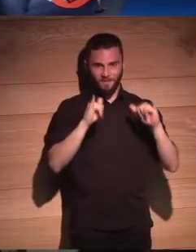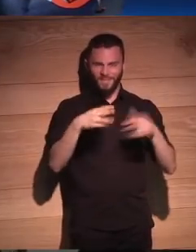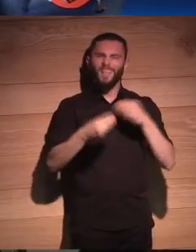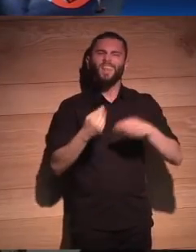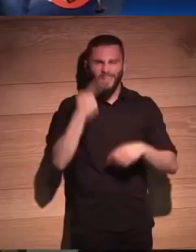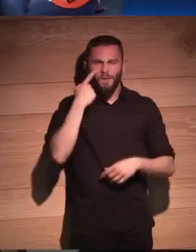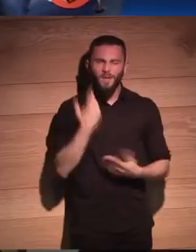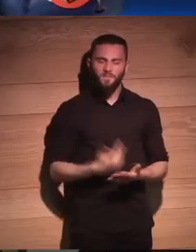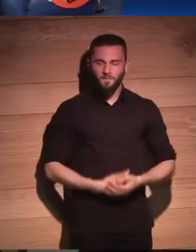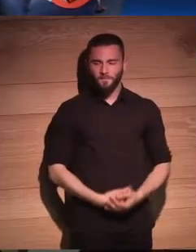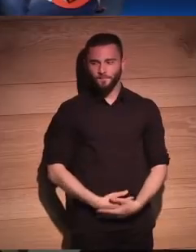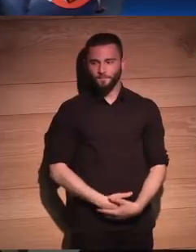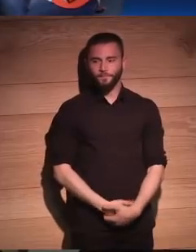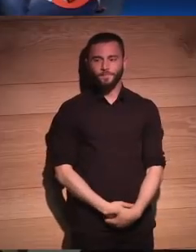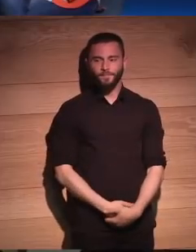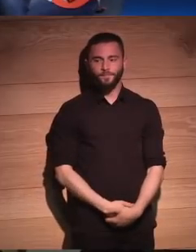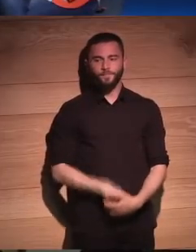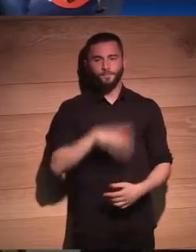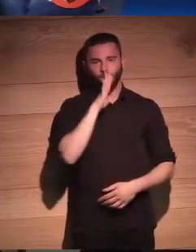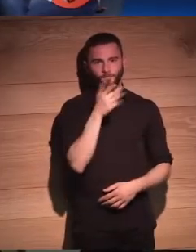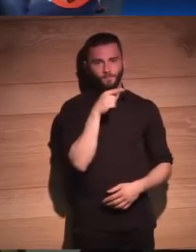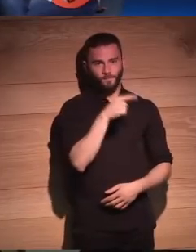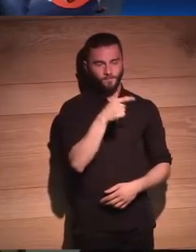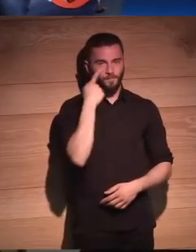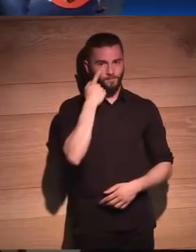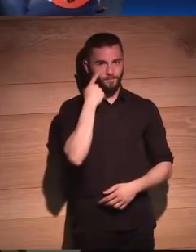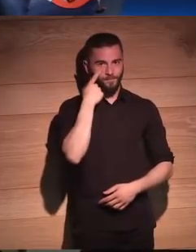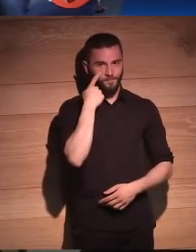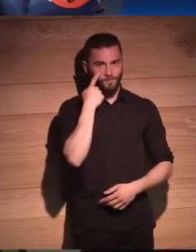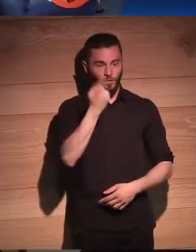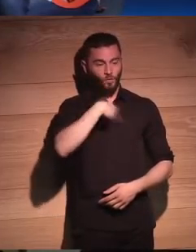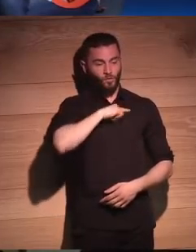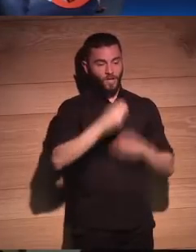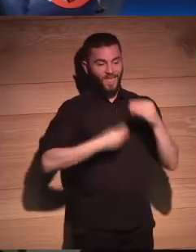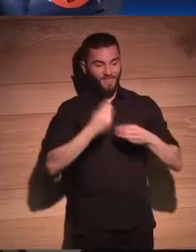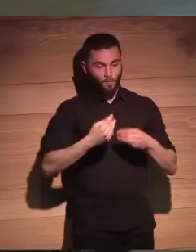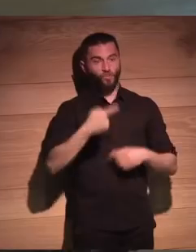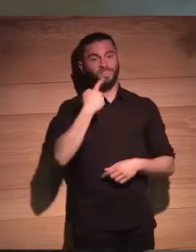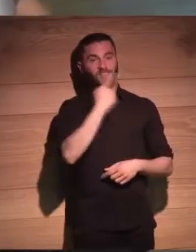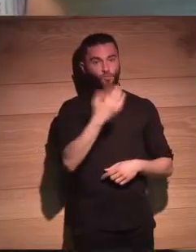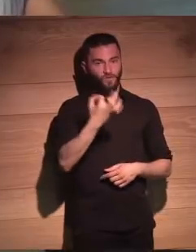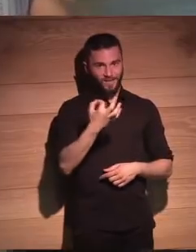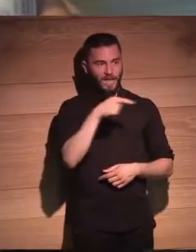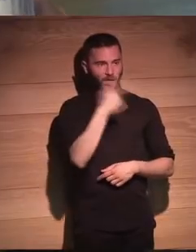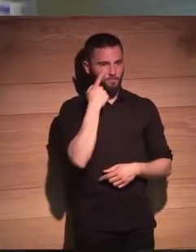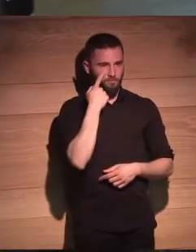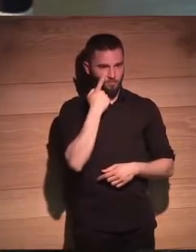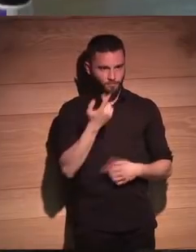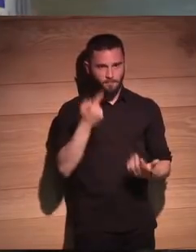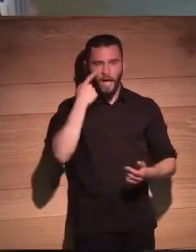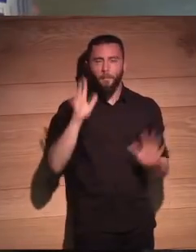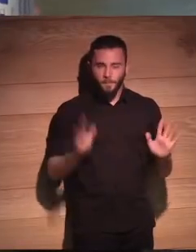cómo nos va. Porque, claro, él tiene que estar pendiente de lo que hacemos y de lo que decimos. Ojo,